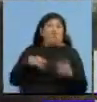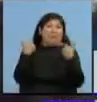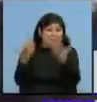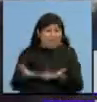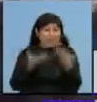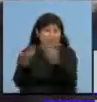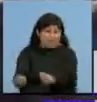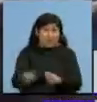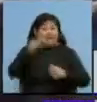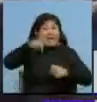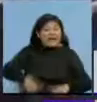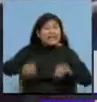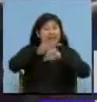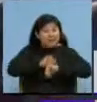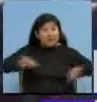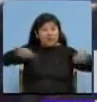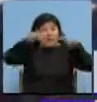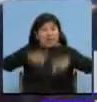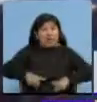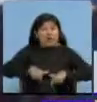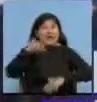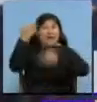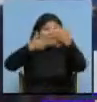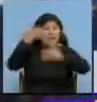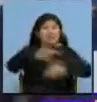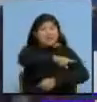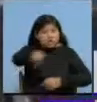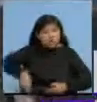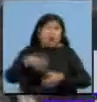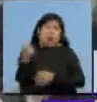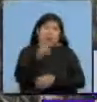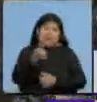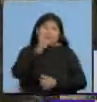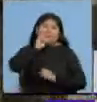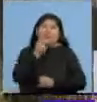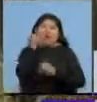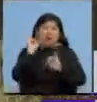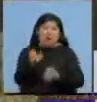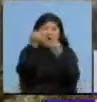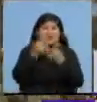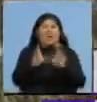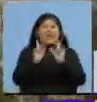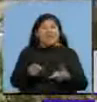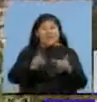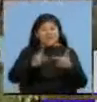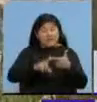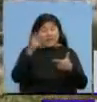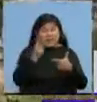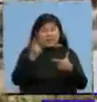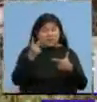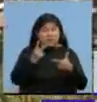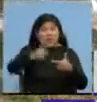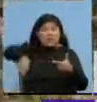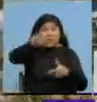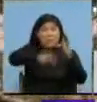objetivo este año es la capacitación de que seamos mejores y lograr promover la mayor cantidad de firmas